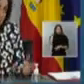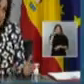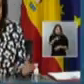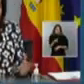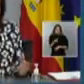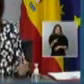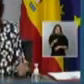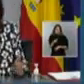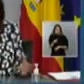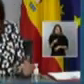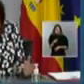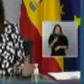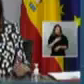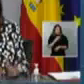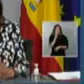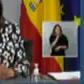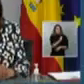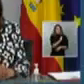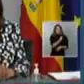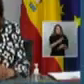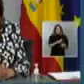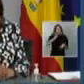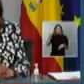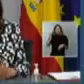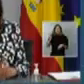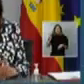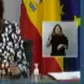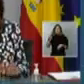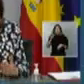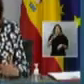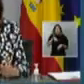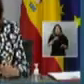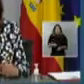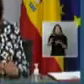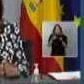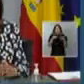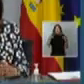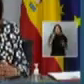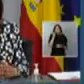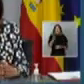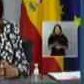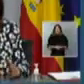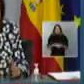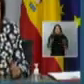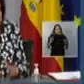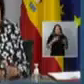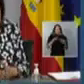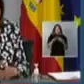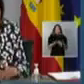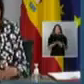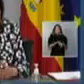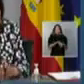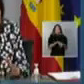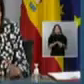120, porque me imagino que al coger más velocidad, pues se va a gastar más combustible. Y luego otra cosa, luego